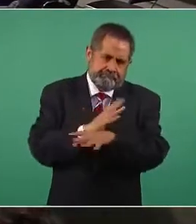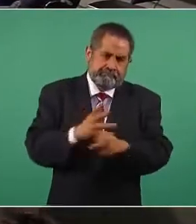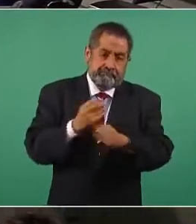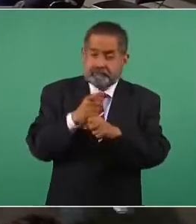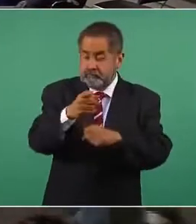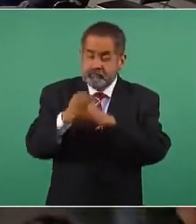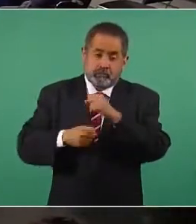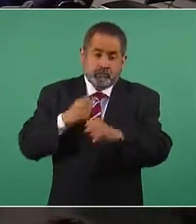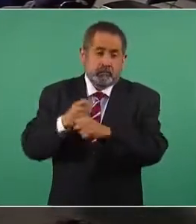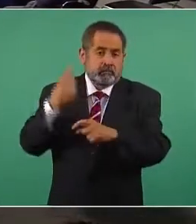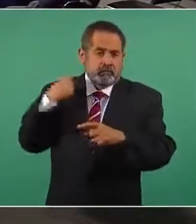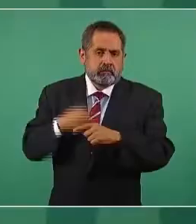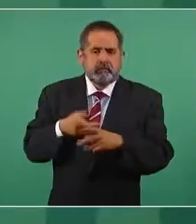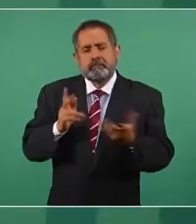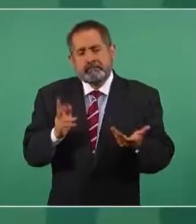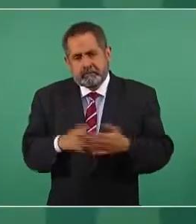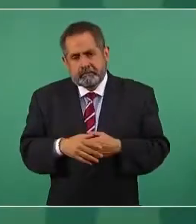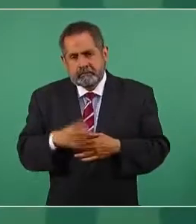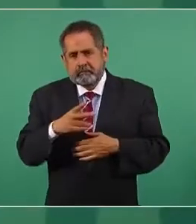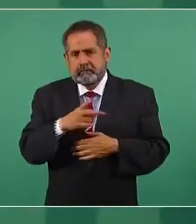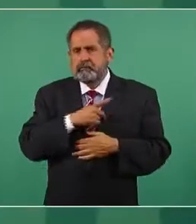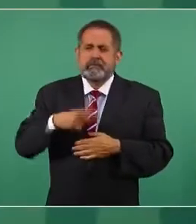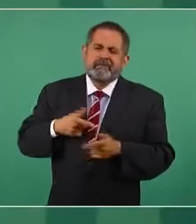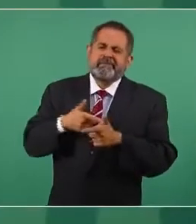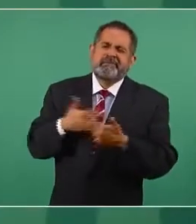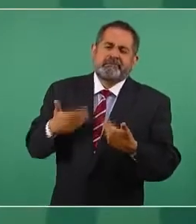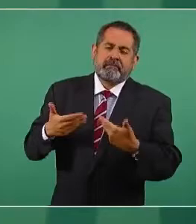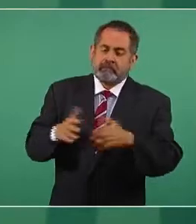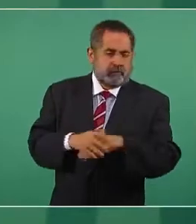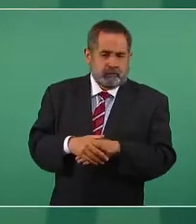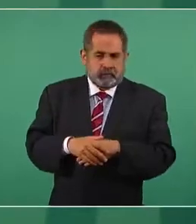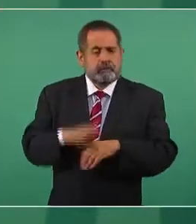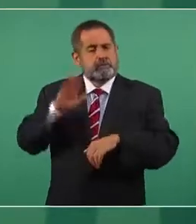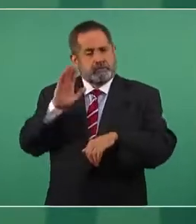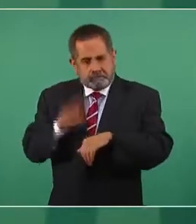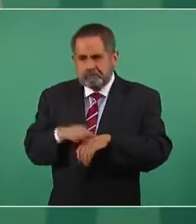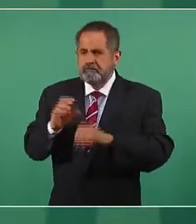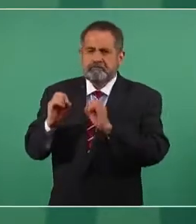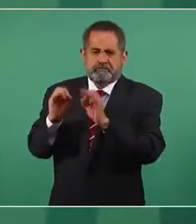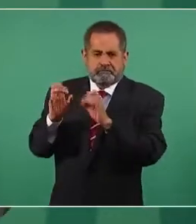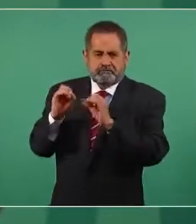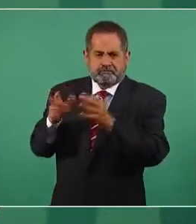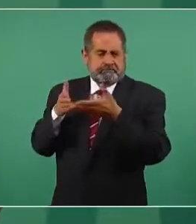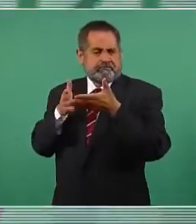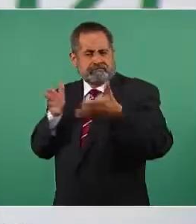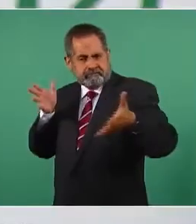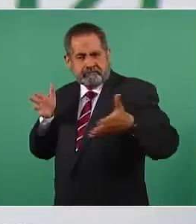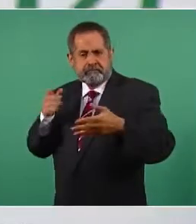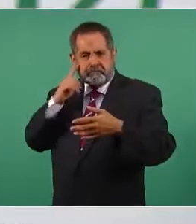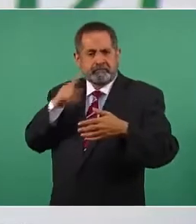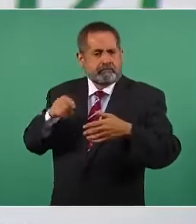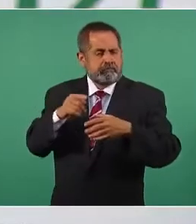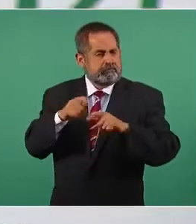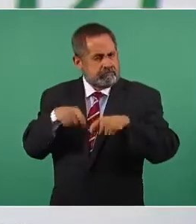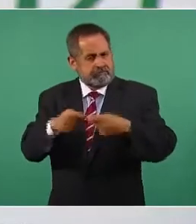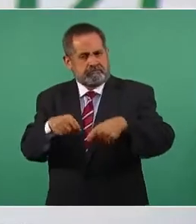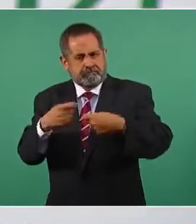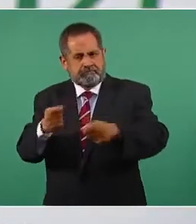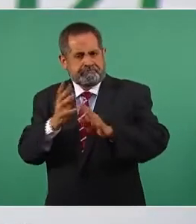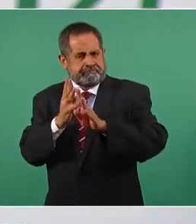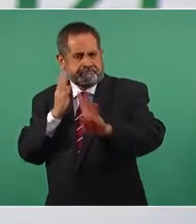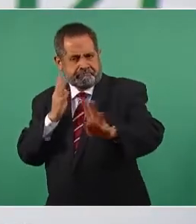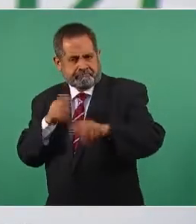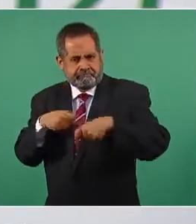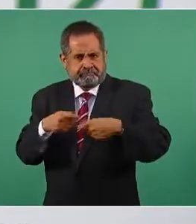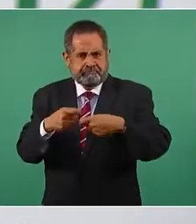tiene años, pero eso no justifica que siga así. Por eso, entonces, ampliar la capacidad y la intervención de la Policía Cibernética y la Fiscalía General